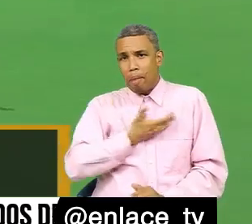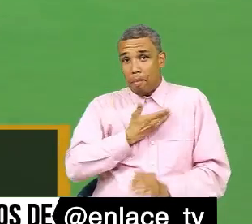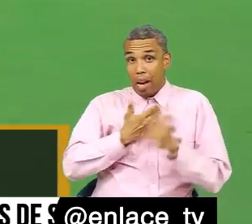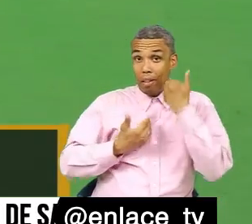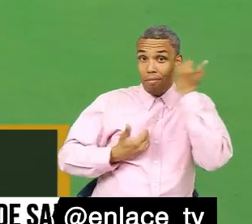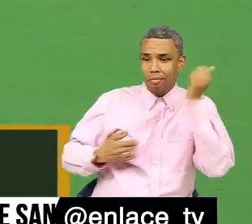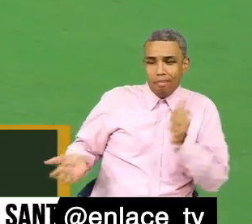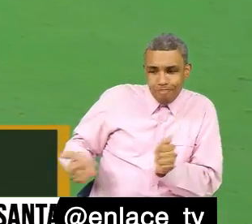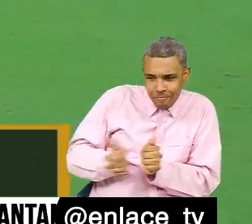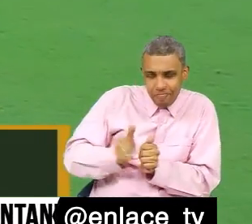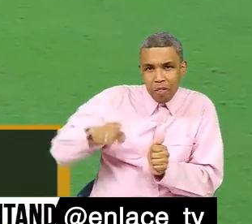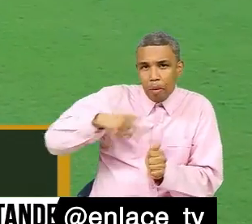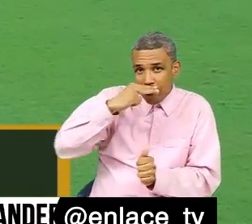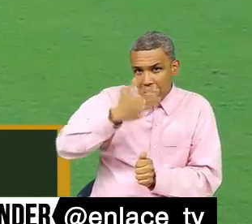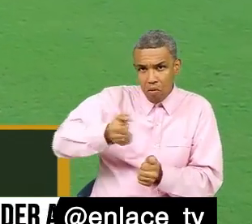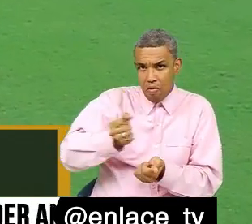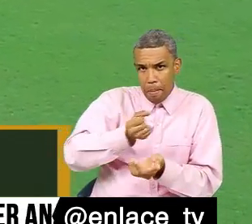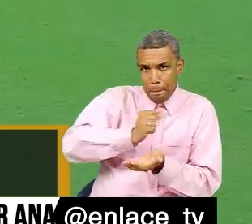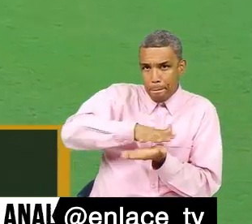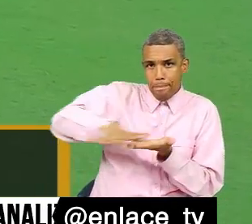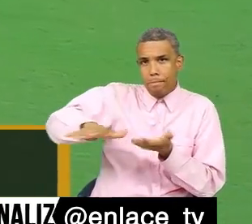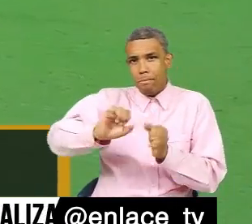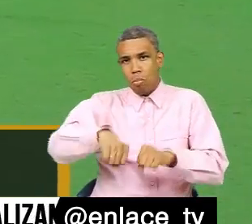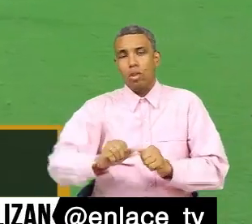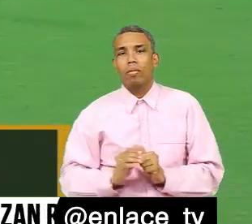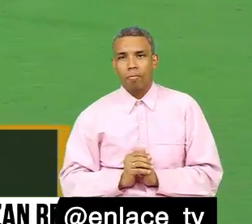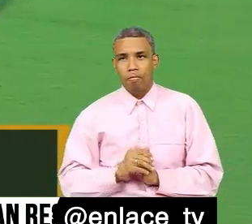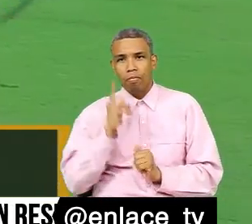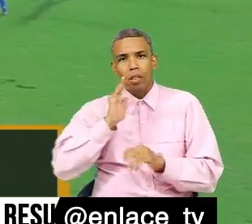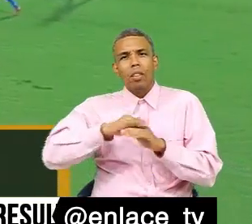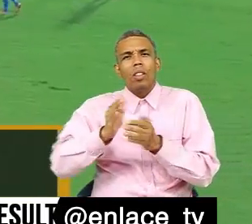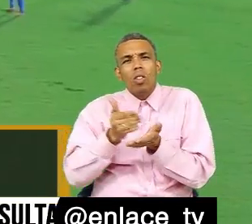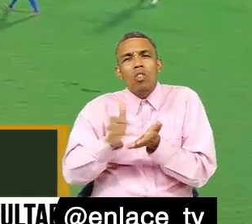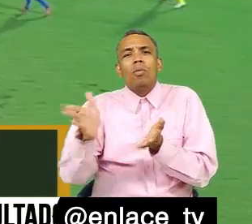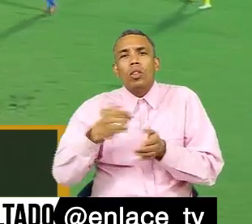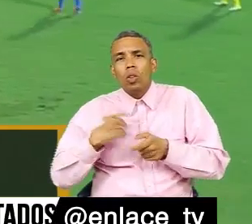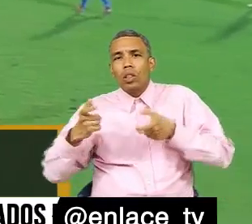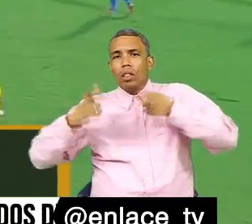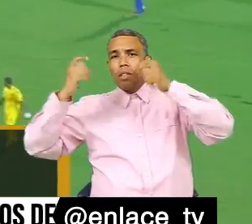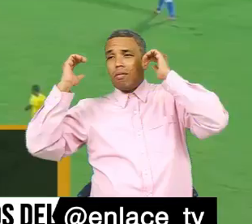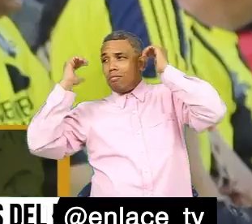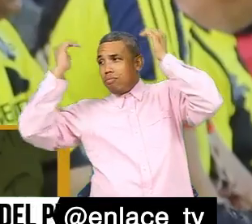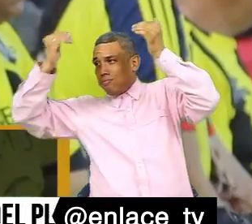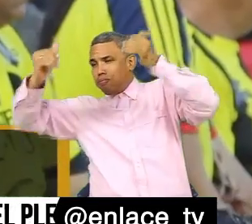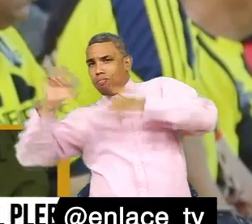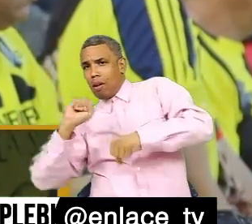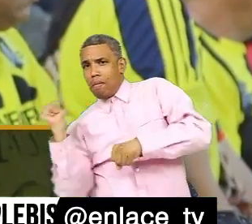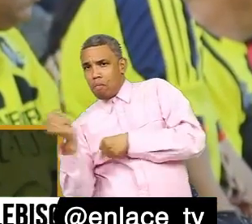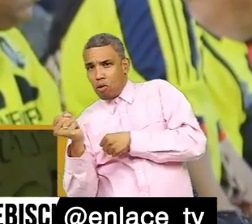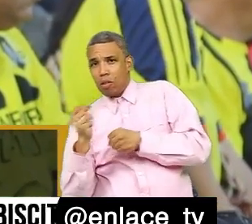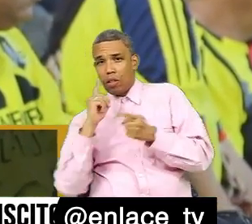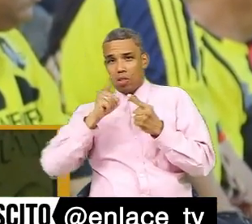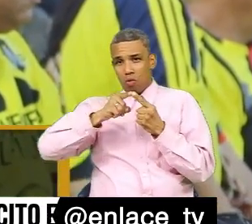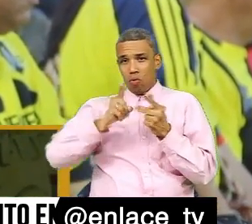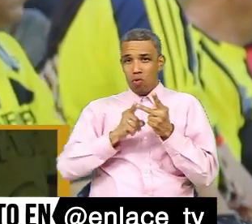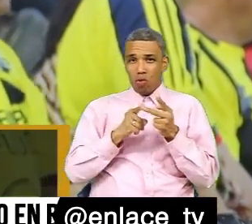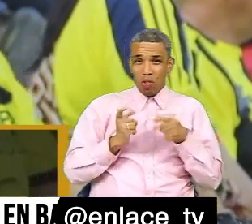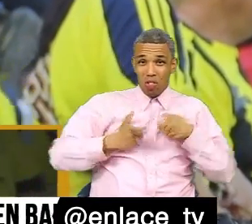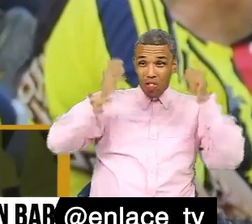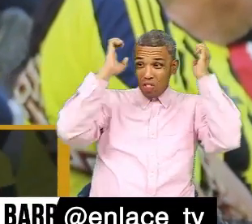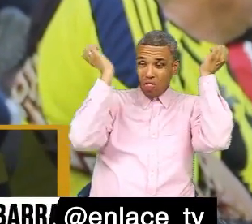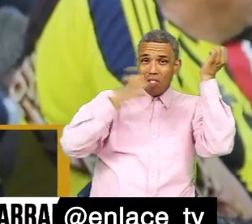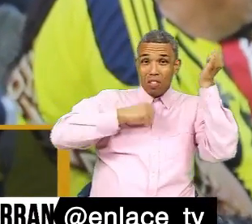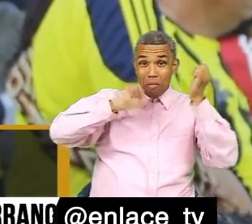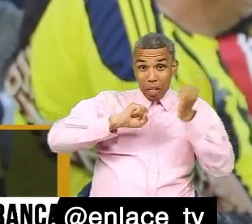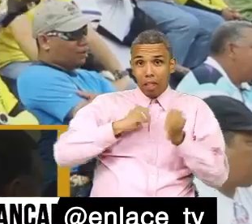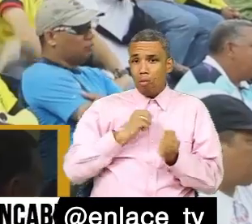sótano del Centro Comercial San Silvestre y el contenedor ubicado al lado del estadio de béisbol son los dos únicos puntos autorizados para la venta de las boletas de